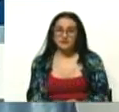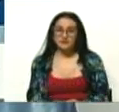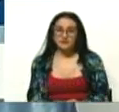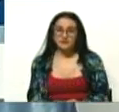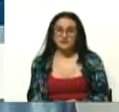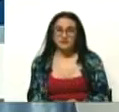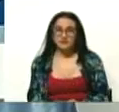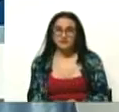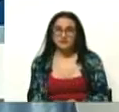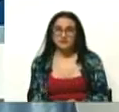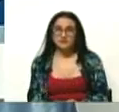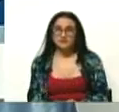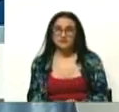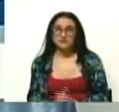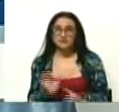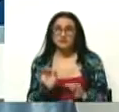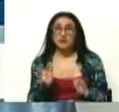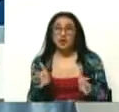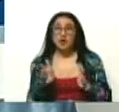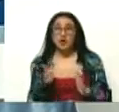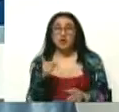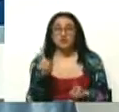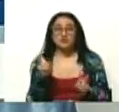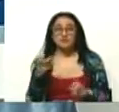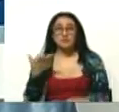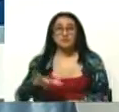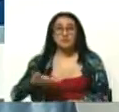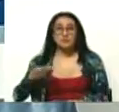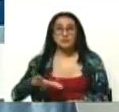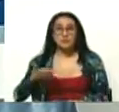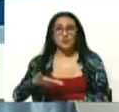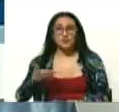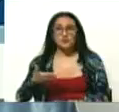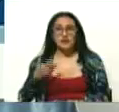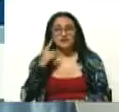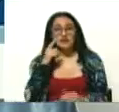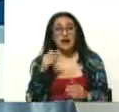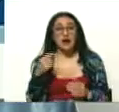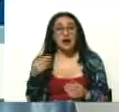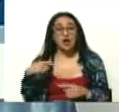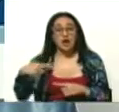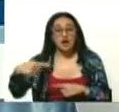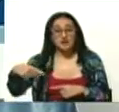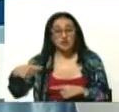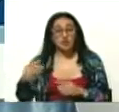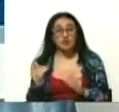Y hemos logrado algo muy importante, cada día aumenta la cifra.